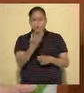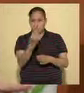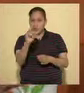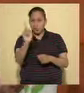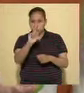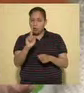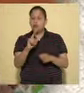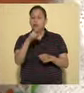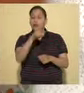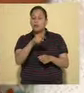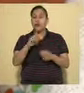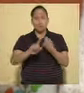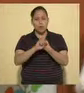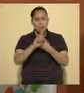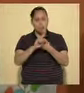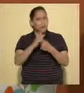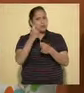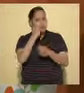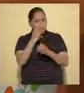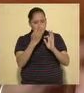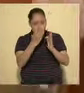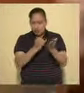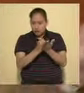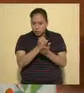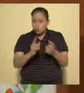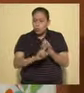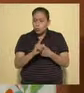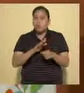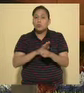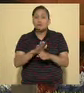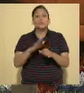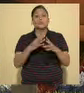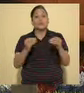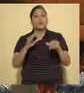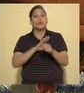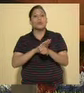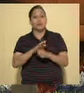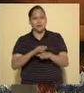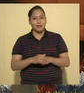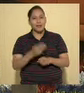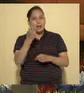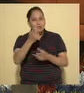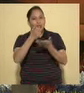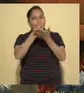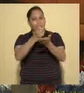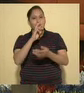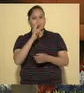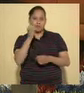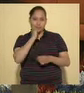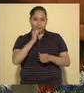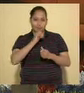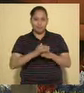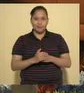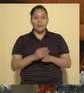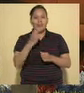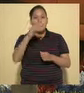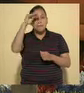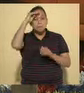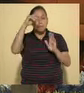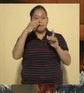Es solucionalo, piensa en la solución. Cuando pienses en la solución del problema, eso no es pensar positivamente, es